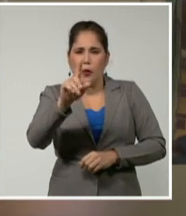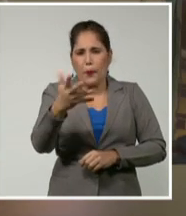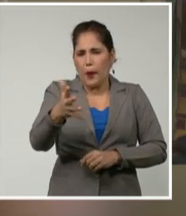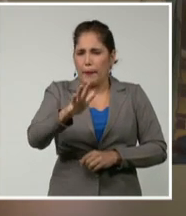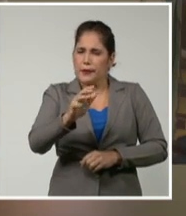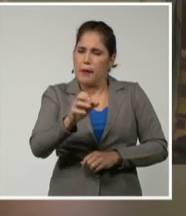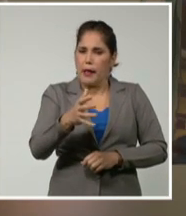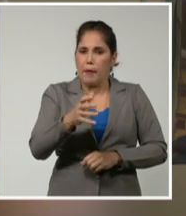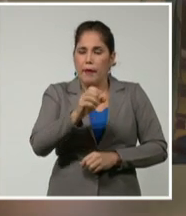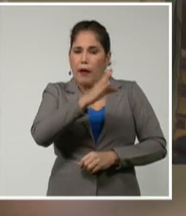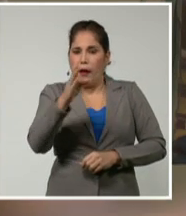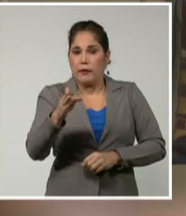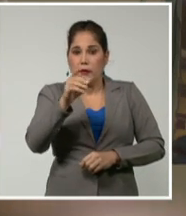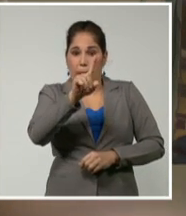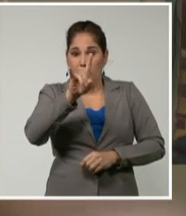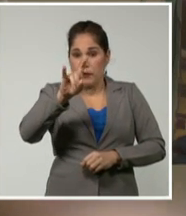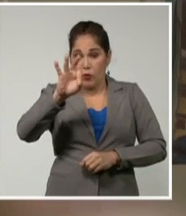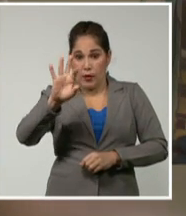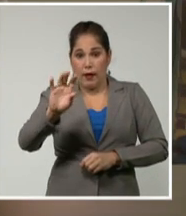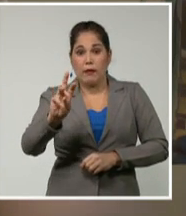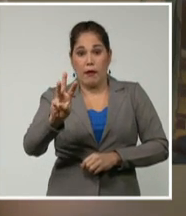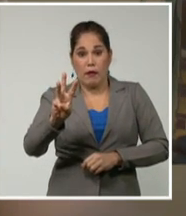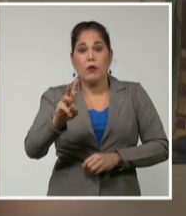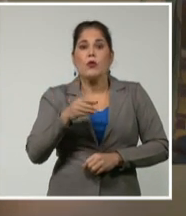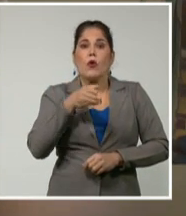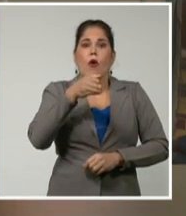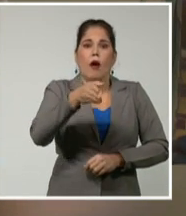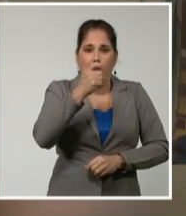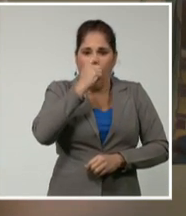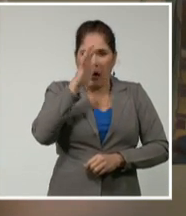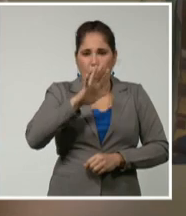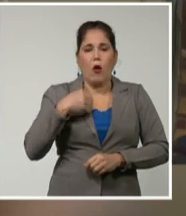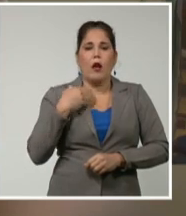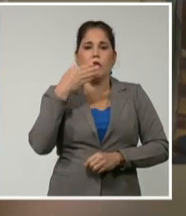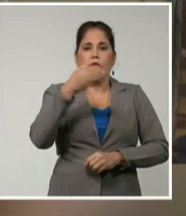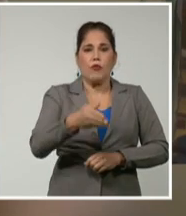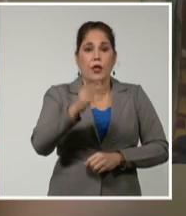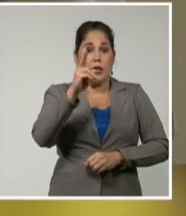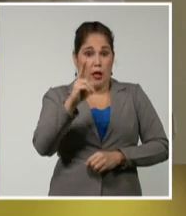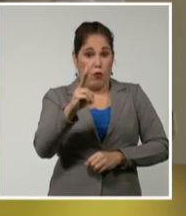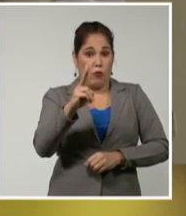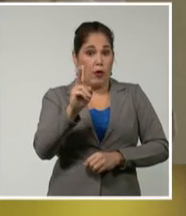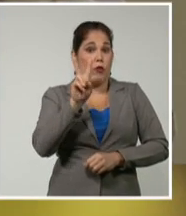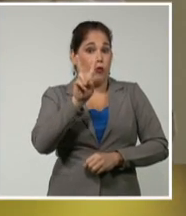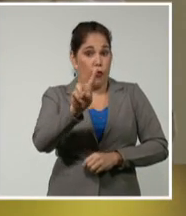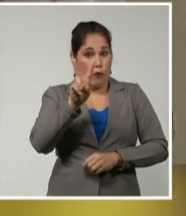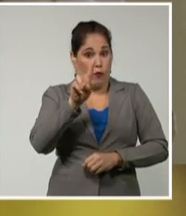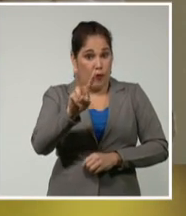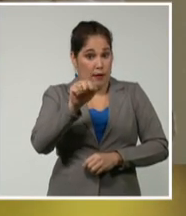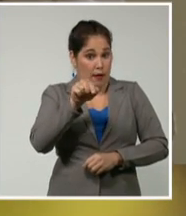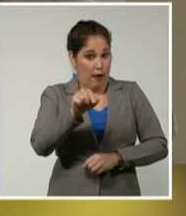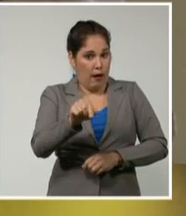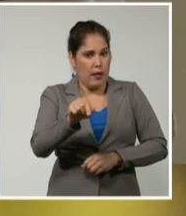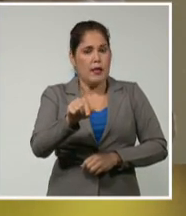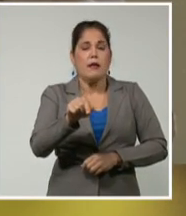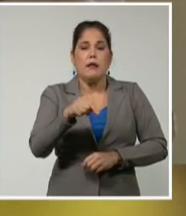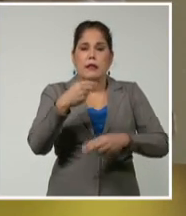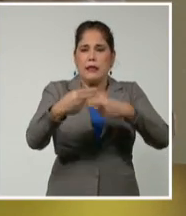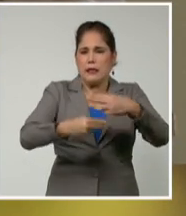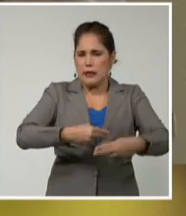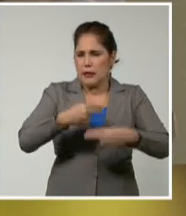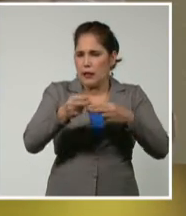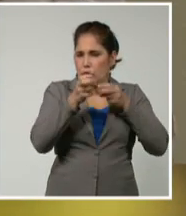aproximadamente, hasta el 83, fui a Angola de nuevo en la segunda misión, que fue donde se realizó